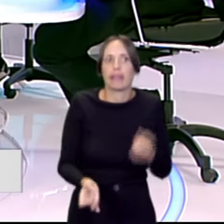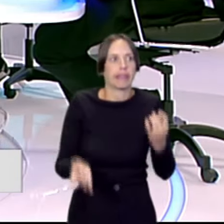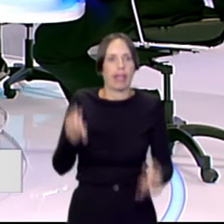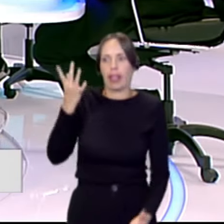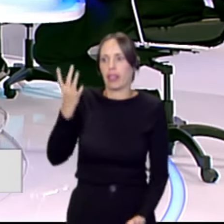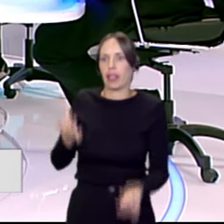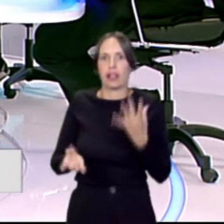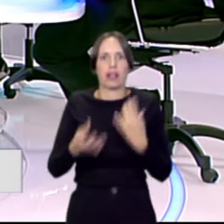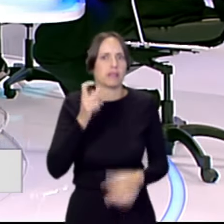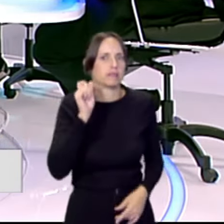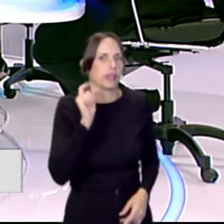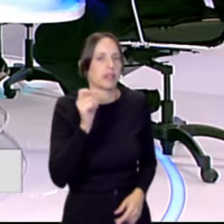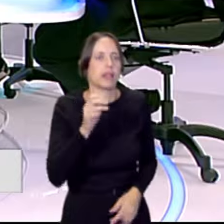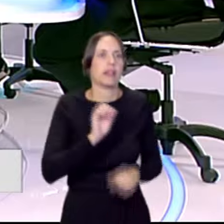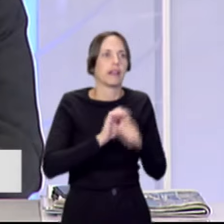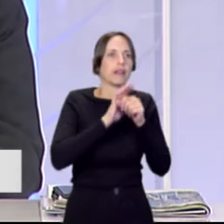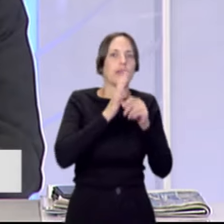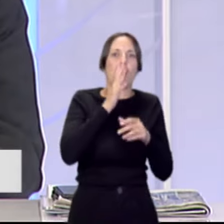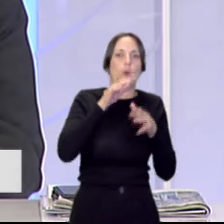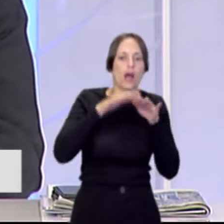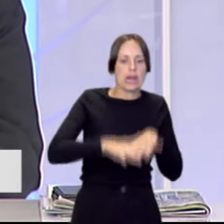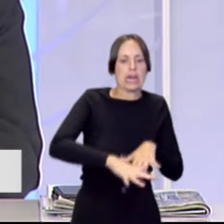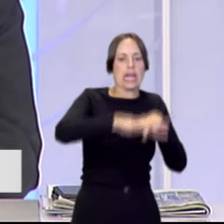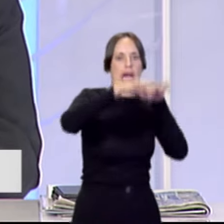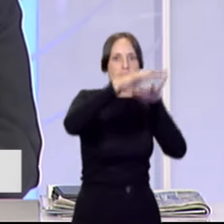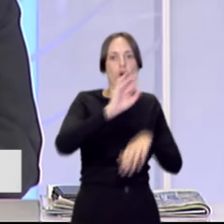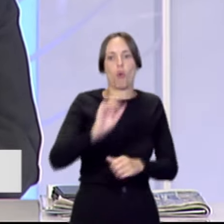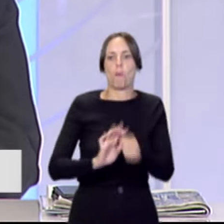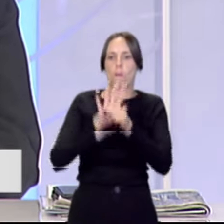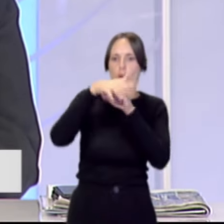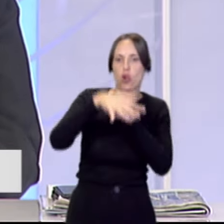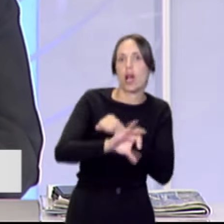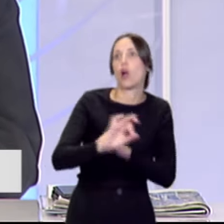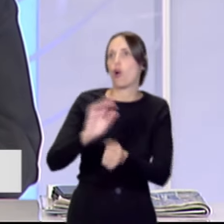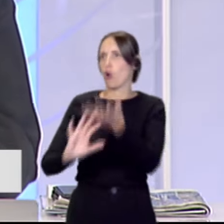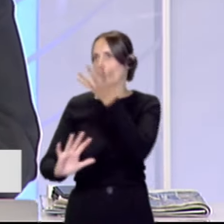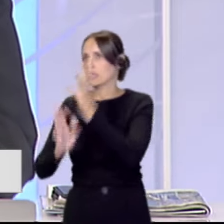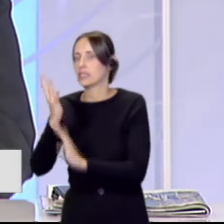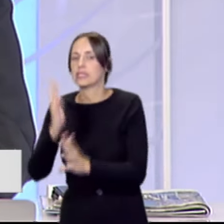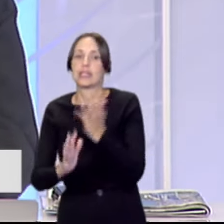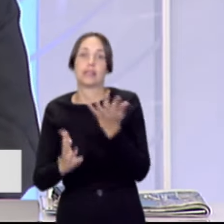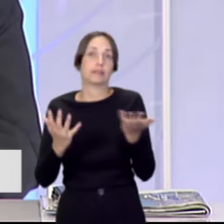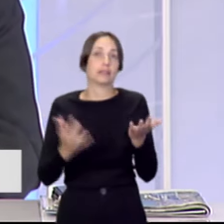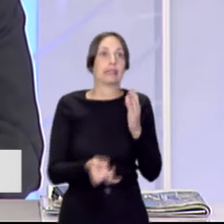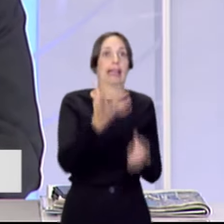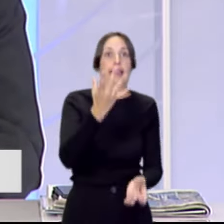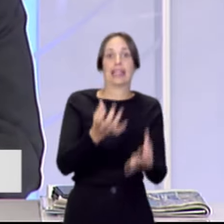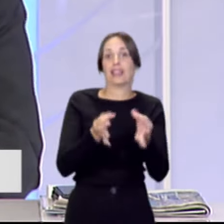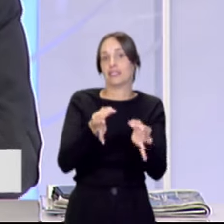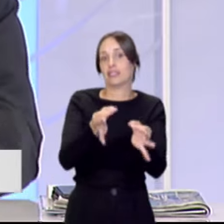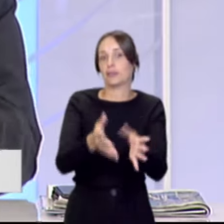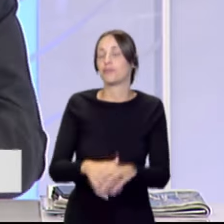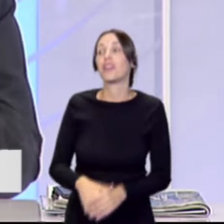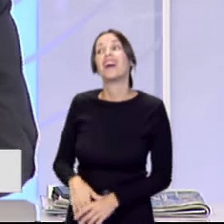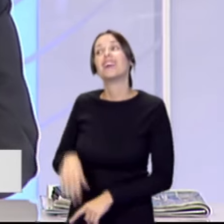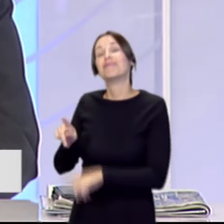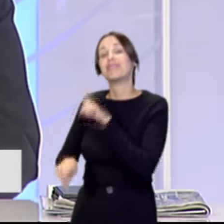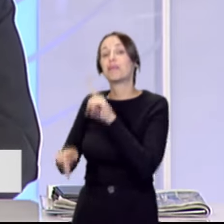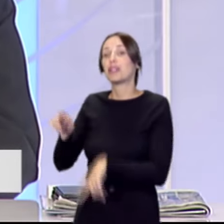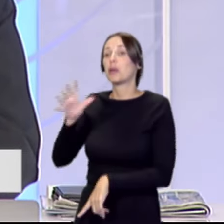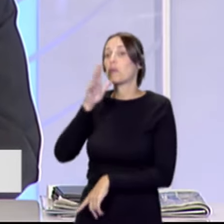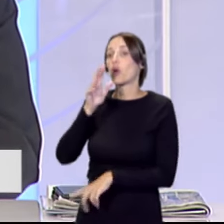será también, un elemento también útil, porque ¿no? hemos elevado el nivel de lo que consideramos, hemos bajado el nivel de lo que consideramos alerta o catástrofe,